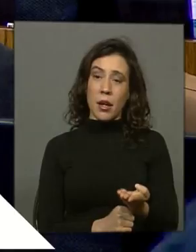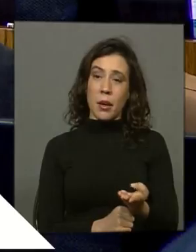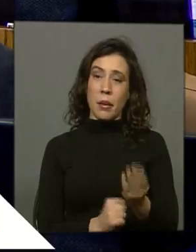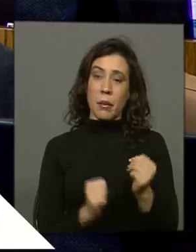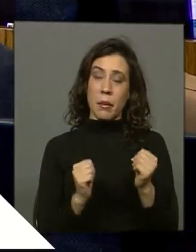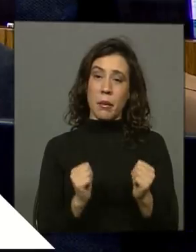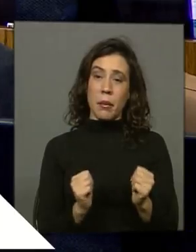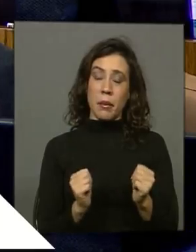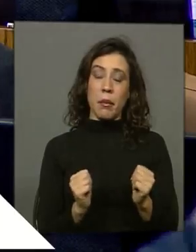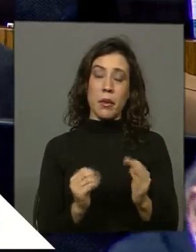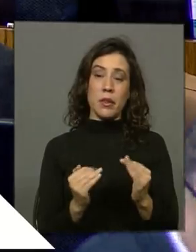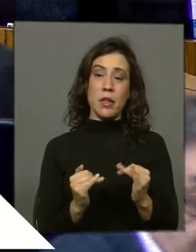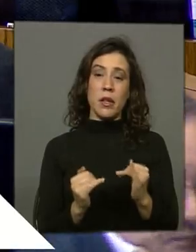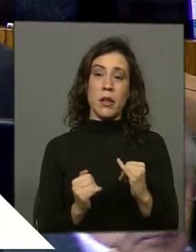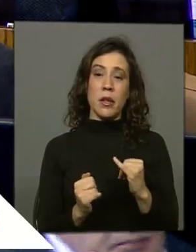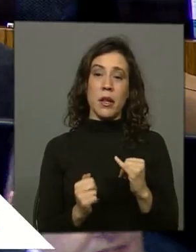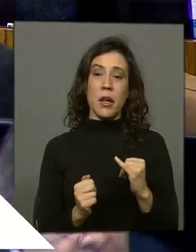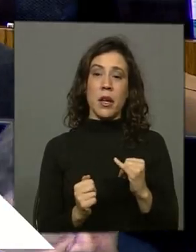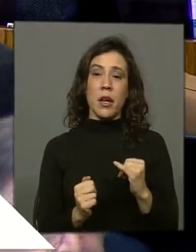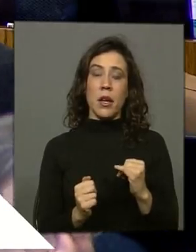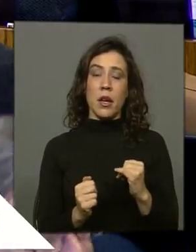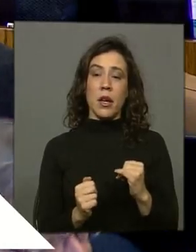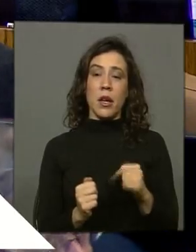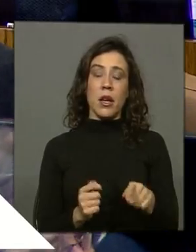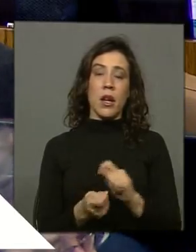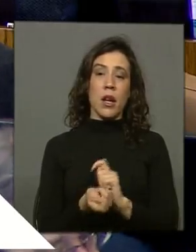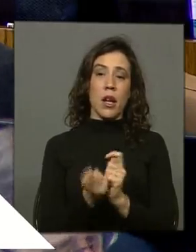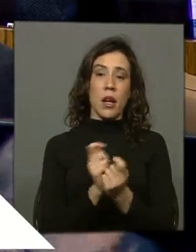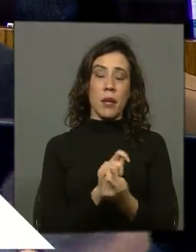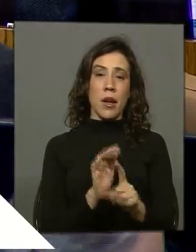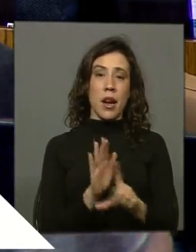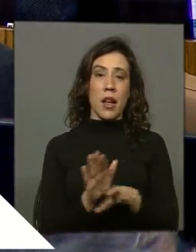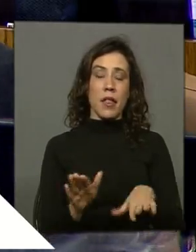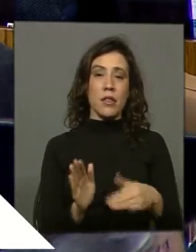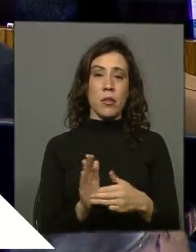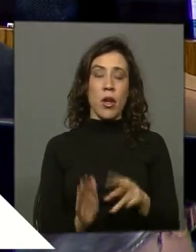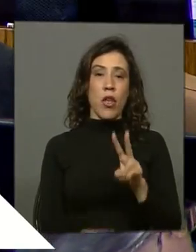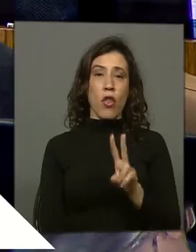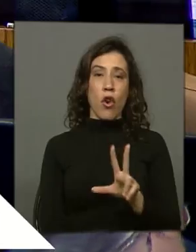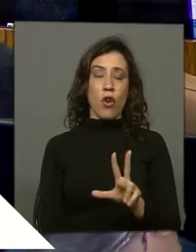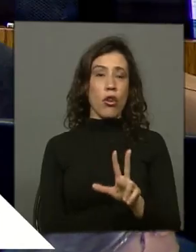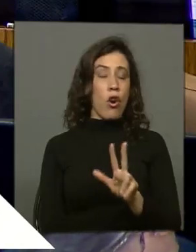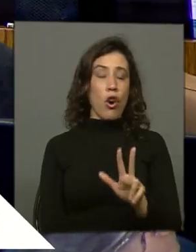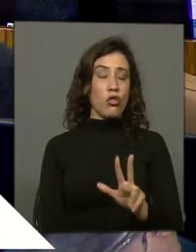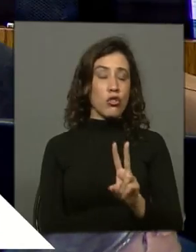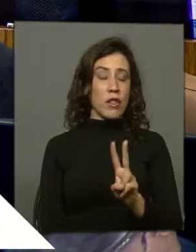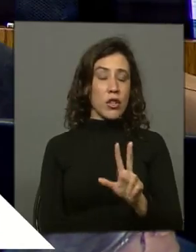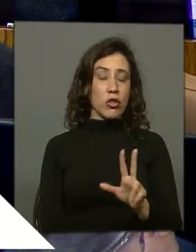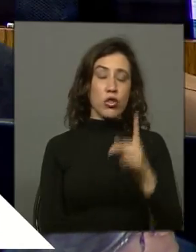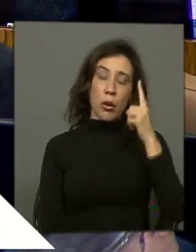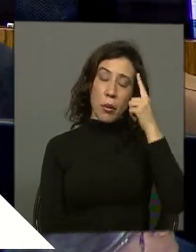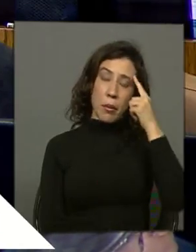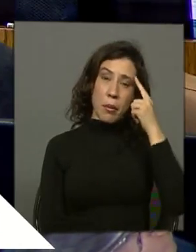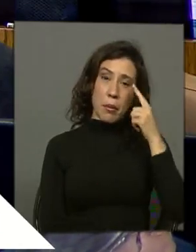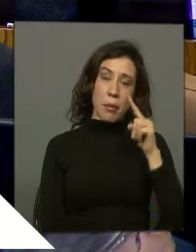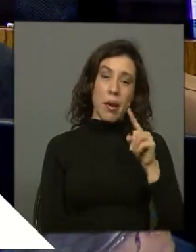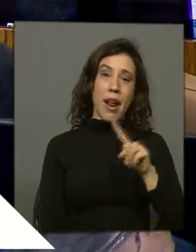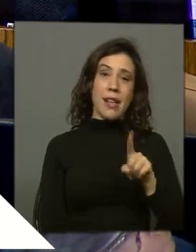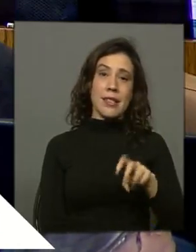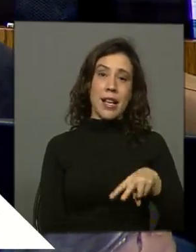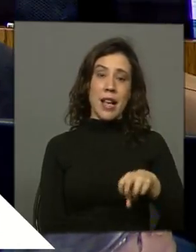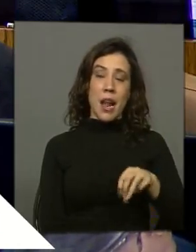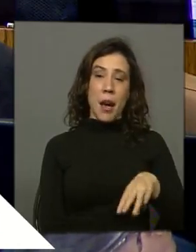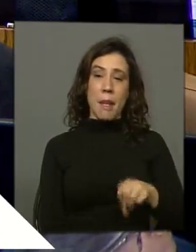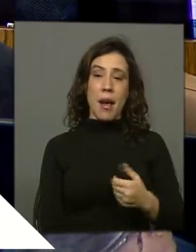ser atendible mientras tanto señor presidente modificar la ley 19.2828 para estos efectos para que al Senama